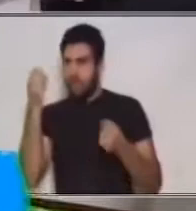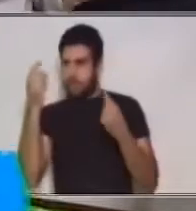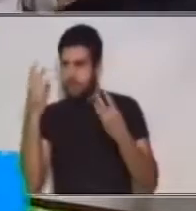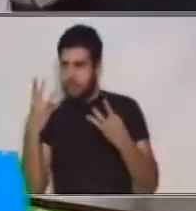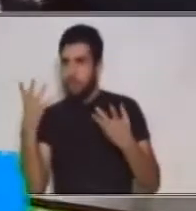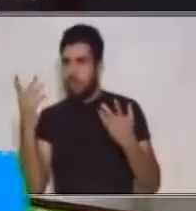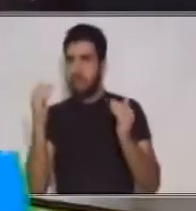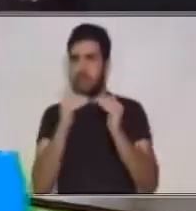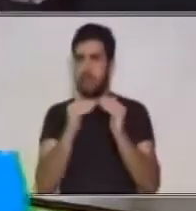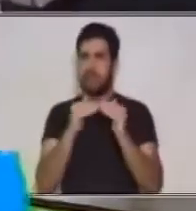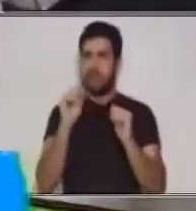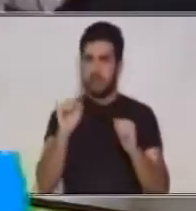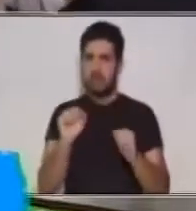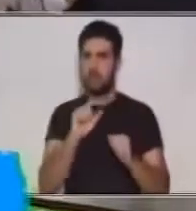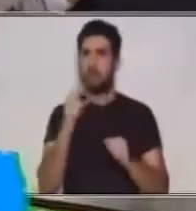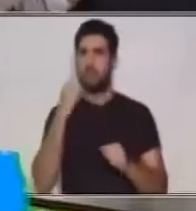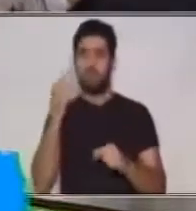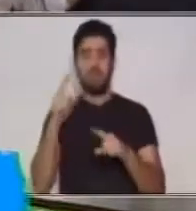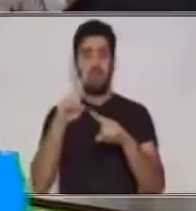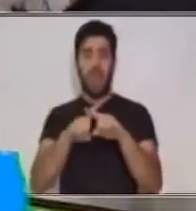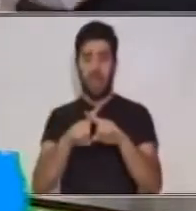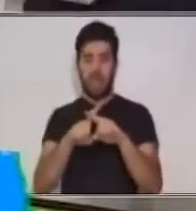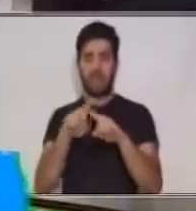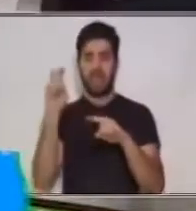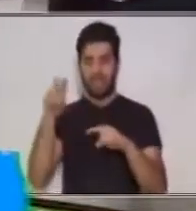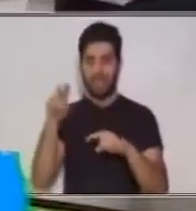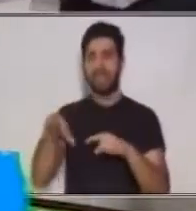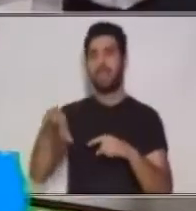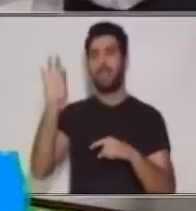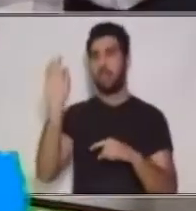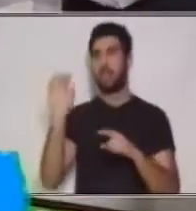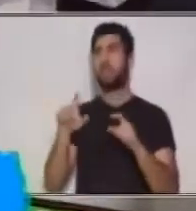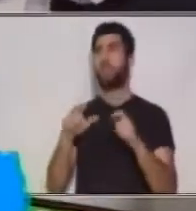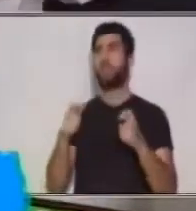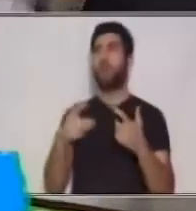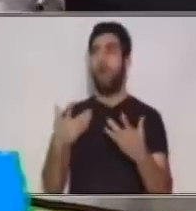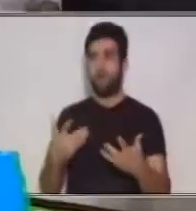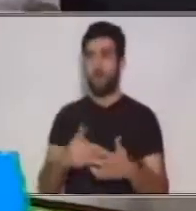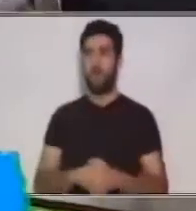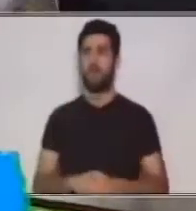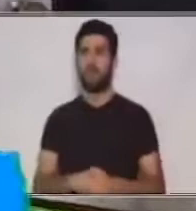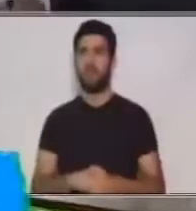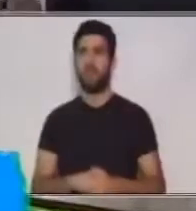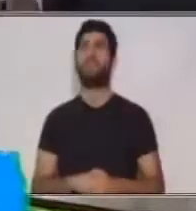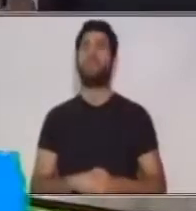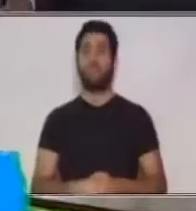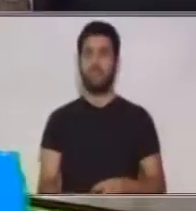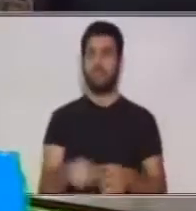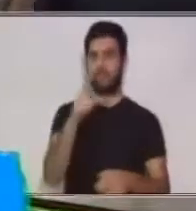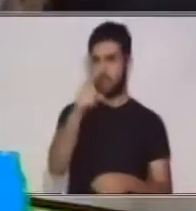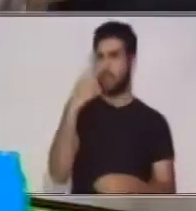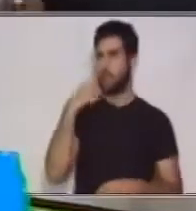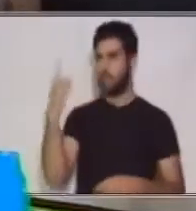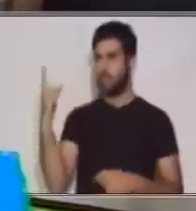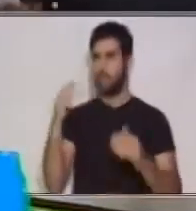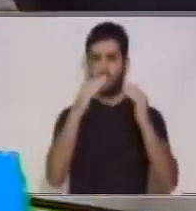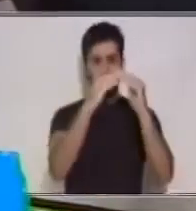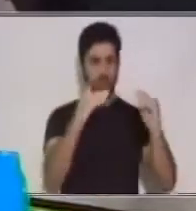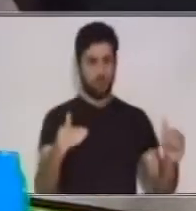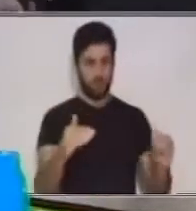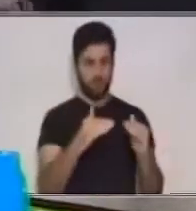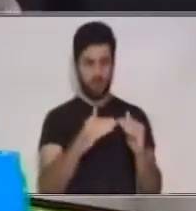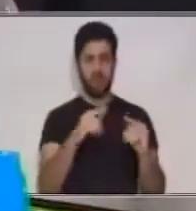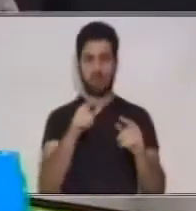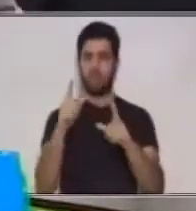X. Entonces tenemos nuestro primer triángulo y este otro triángulo. Nuevamente, a primera vista pareciera que son